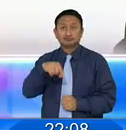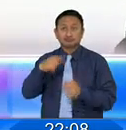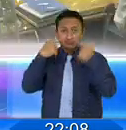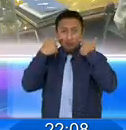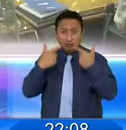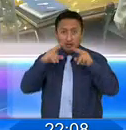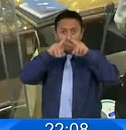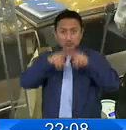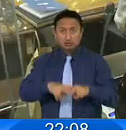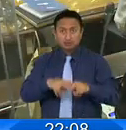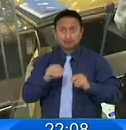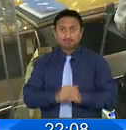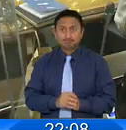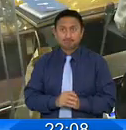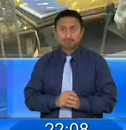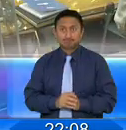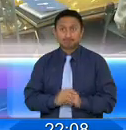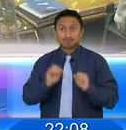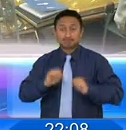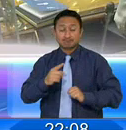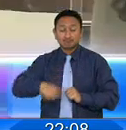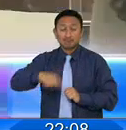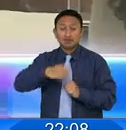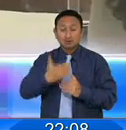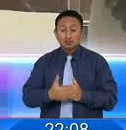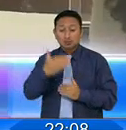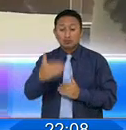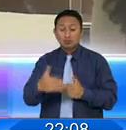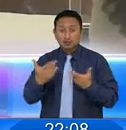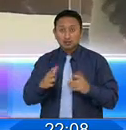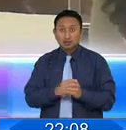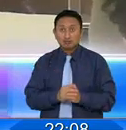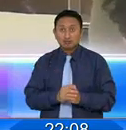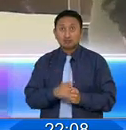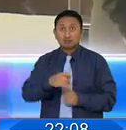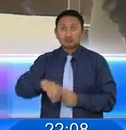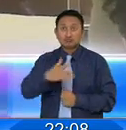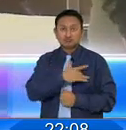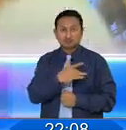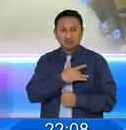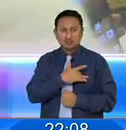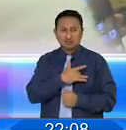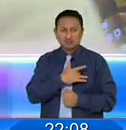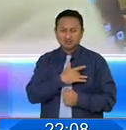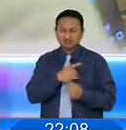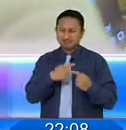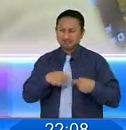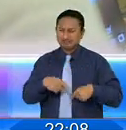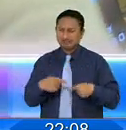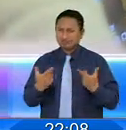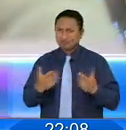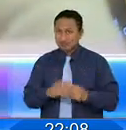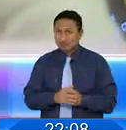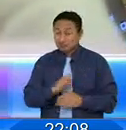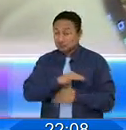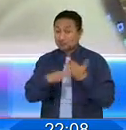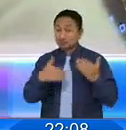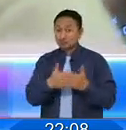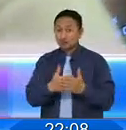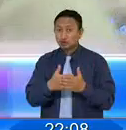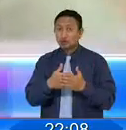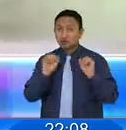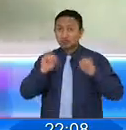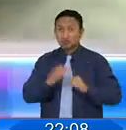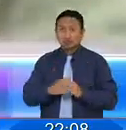fiscalizando. Bastaron unos cuantos minutos para acto seguido dejar disipar sentimientos encontrados y como un solo cuerpo colegiado. A